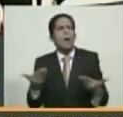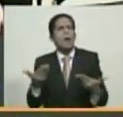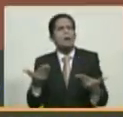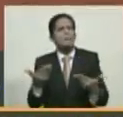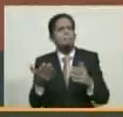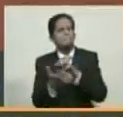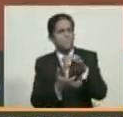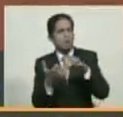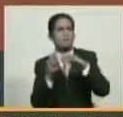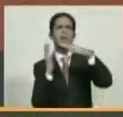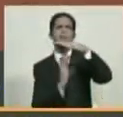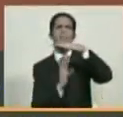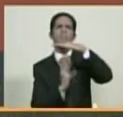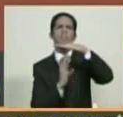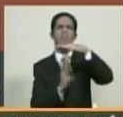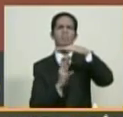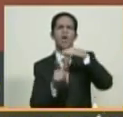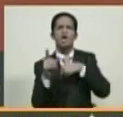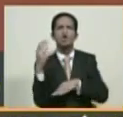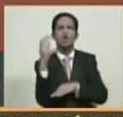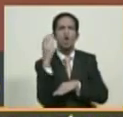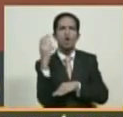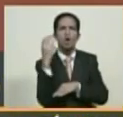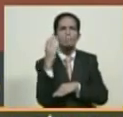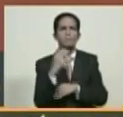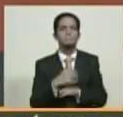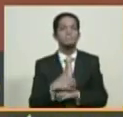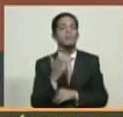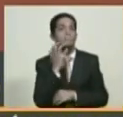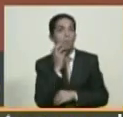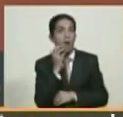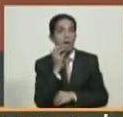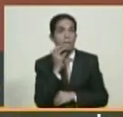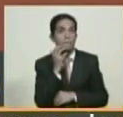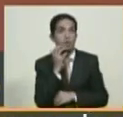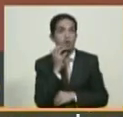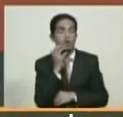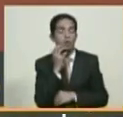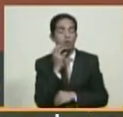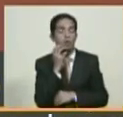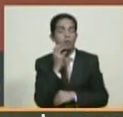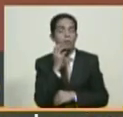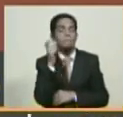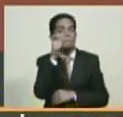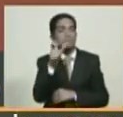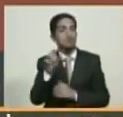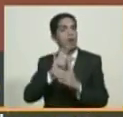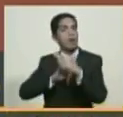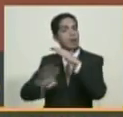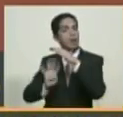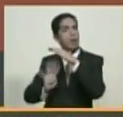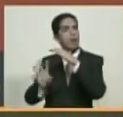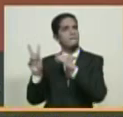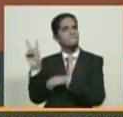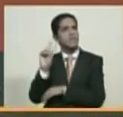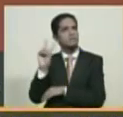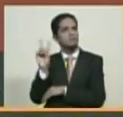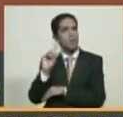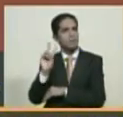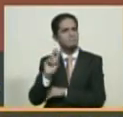de Colombia hacia los migrantes, por ejemplo, que están en Venezuela? Y hay un dato muy